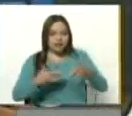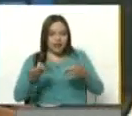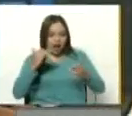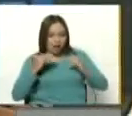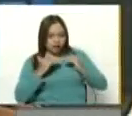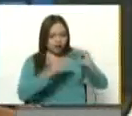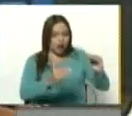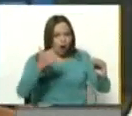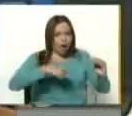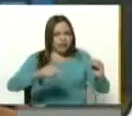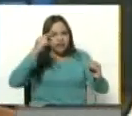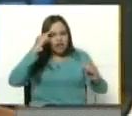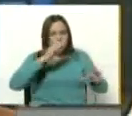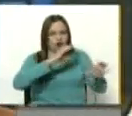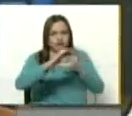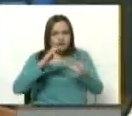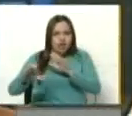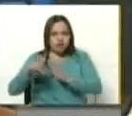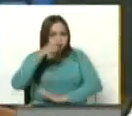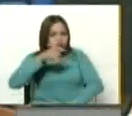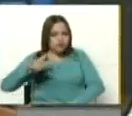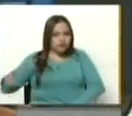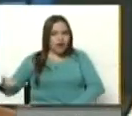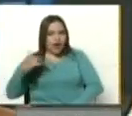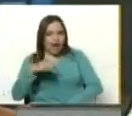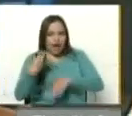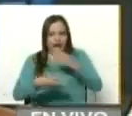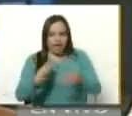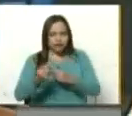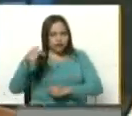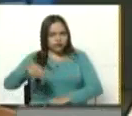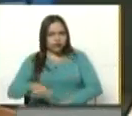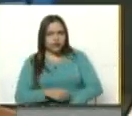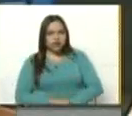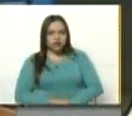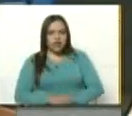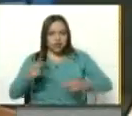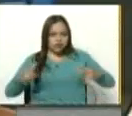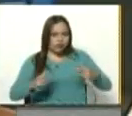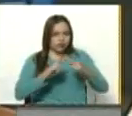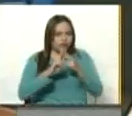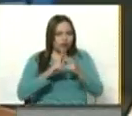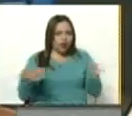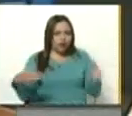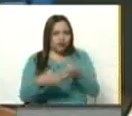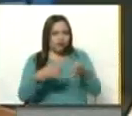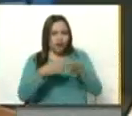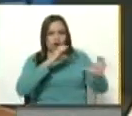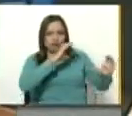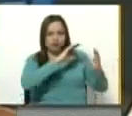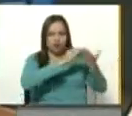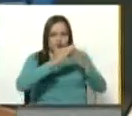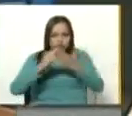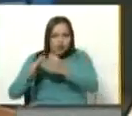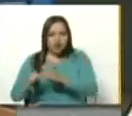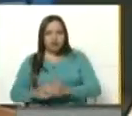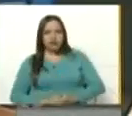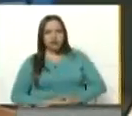Día de la Comunicación Popular y se estará ejecutando desde acá el Foro de Medios Comunitarios y Alternativo,